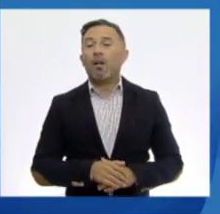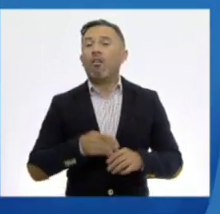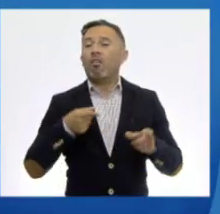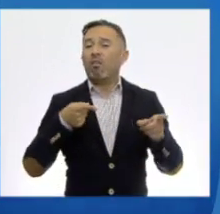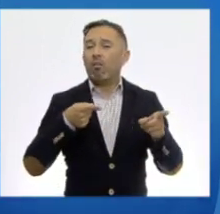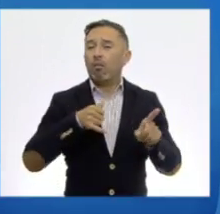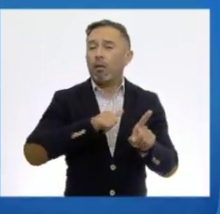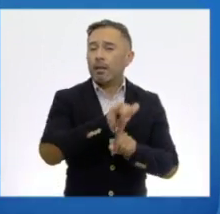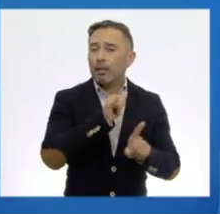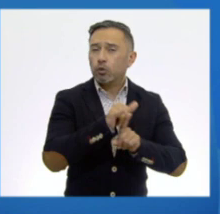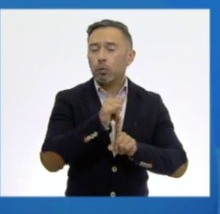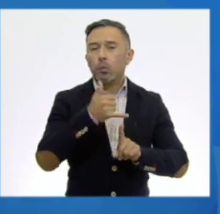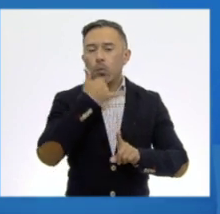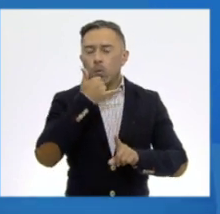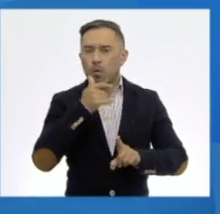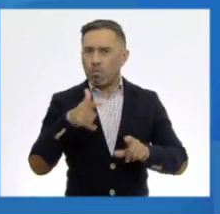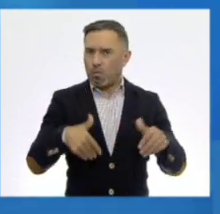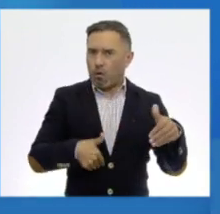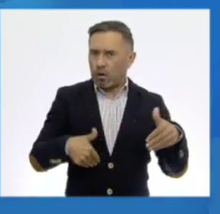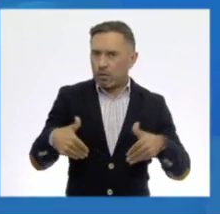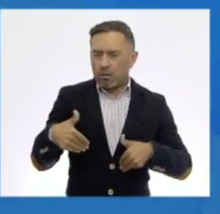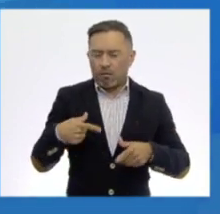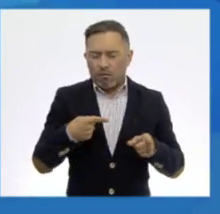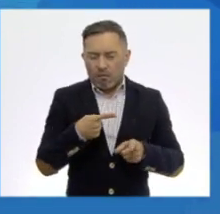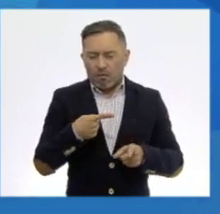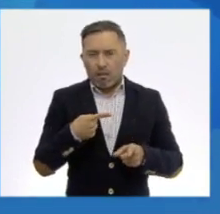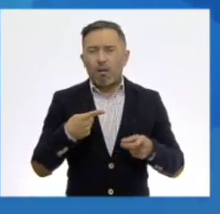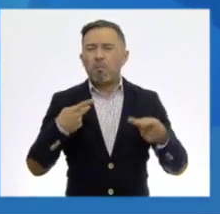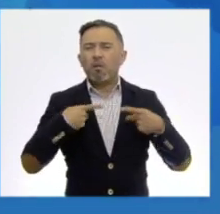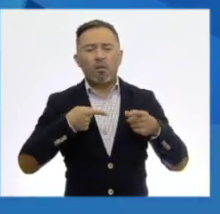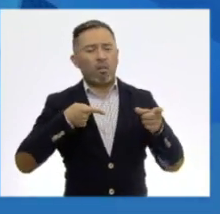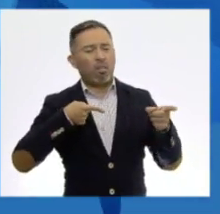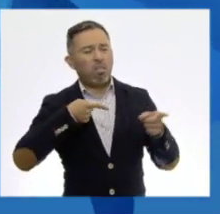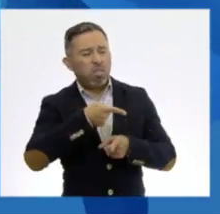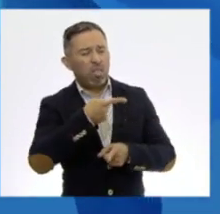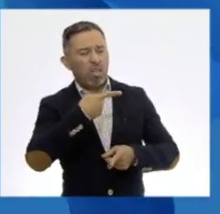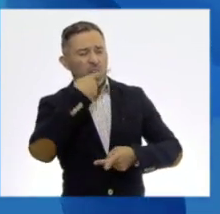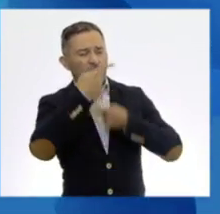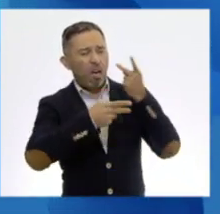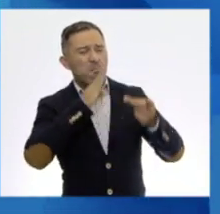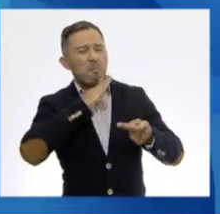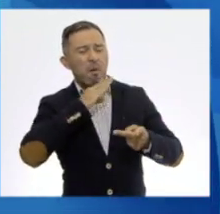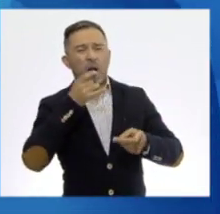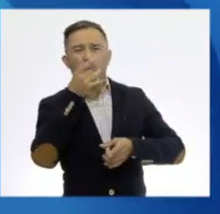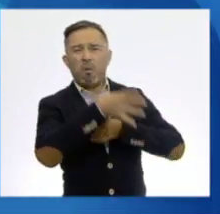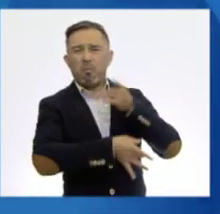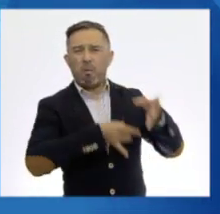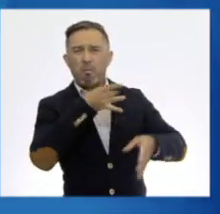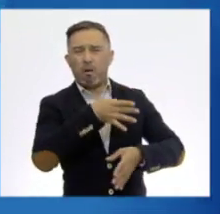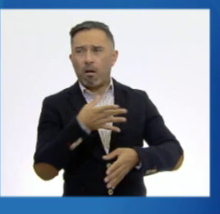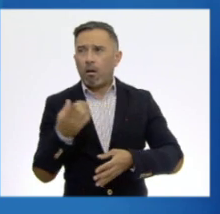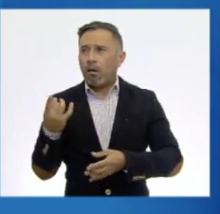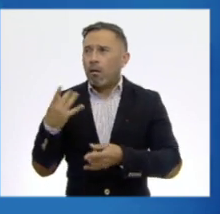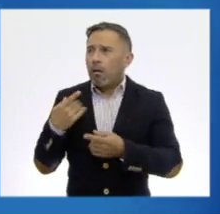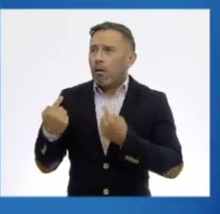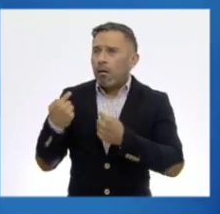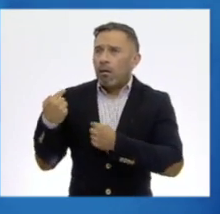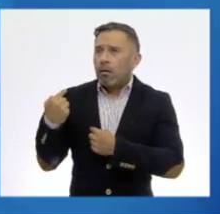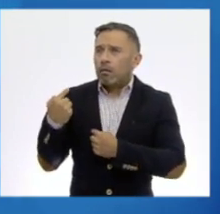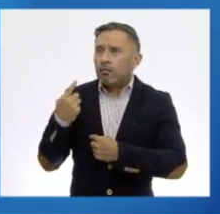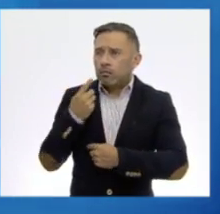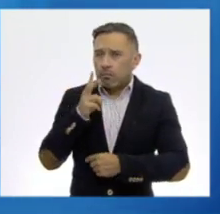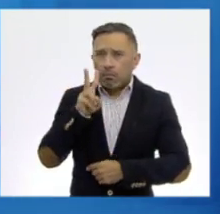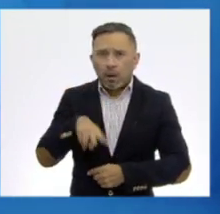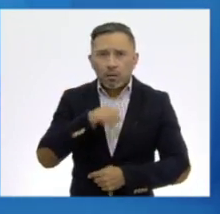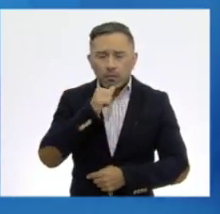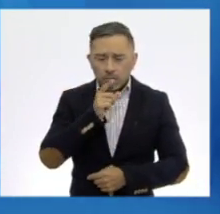lastimar, y las personas comienzan a creer todo eso que les dicen, aunque no sea cierto. Esto provoca que